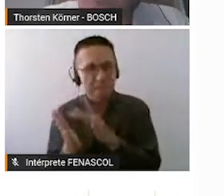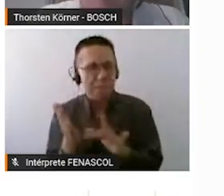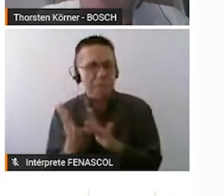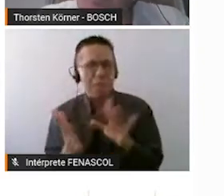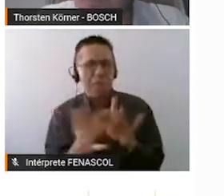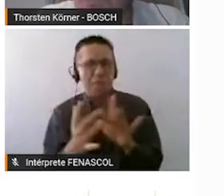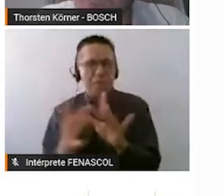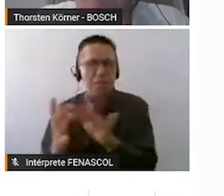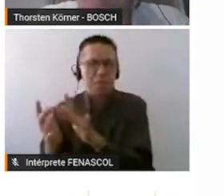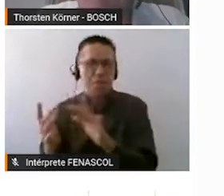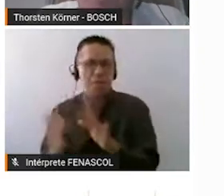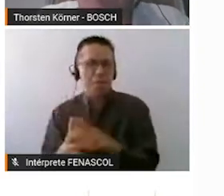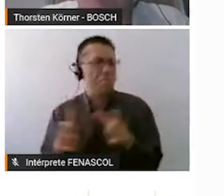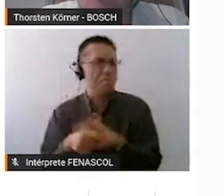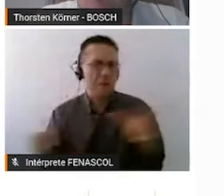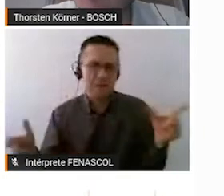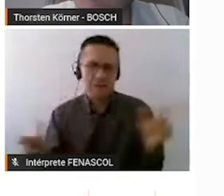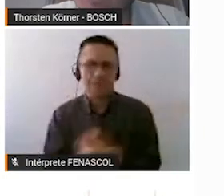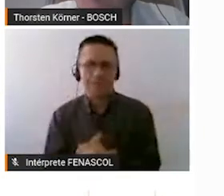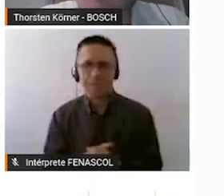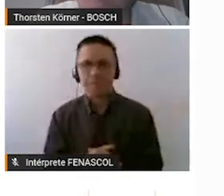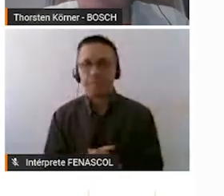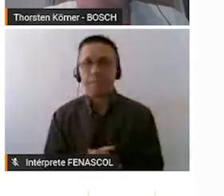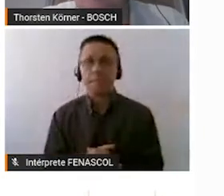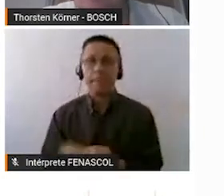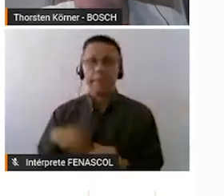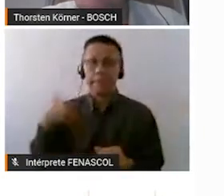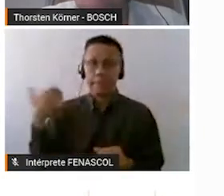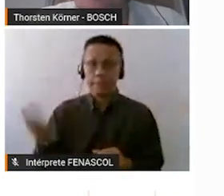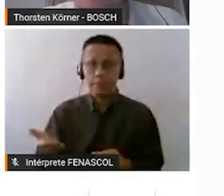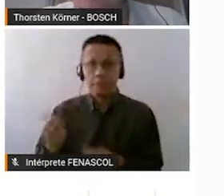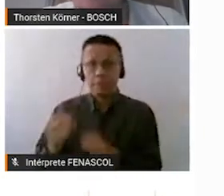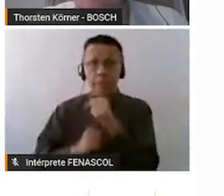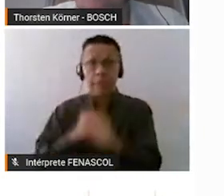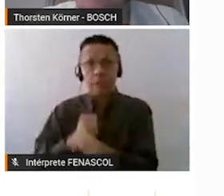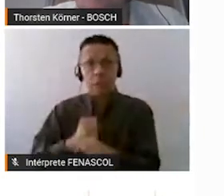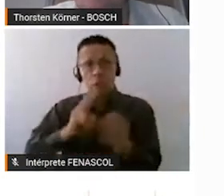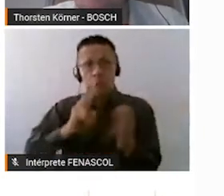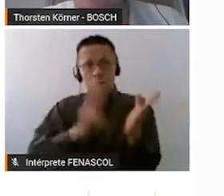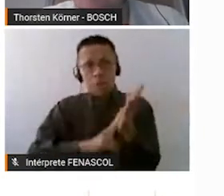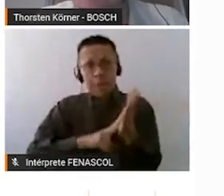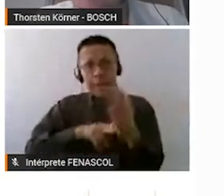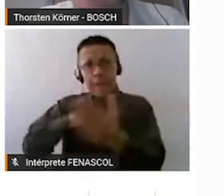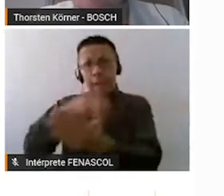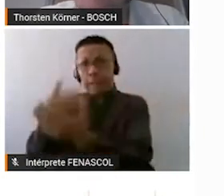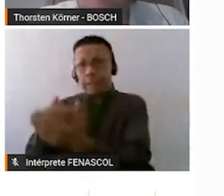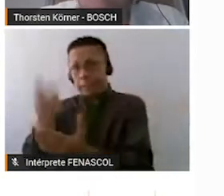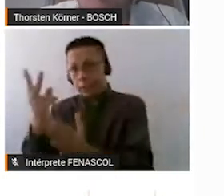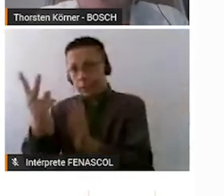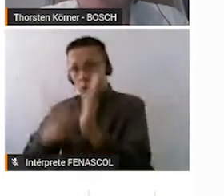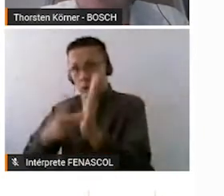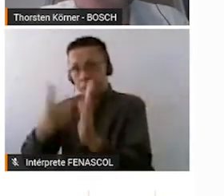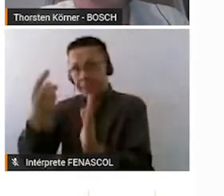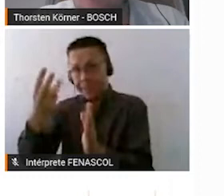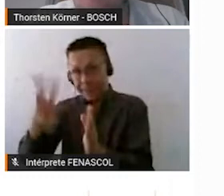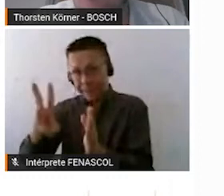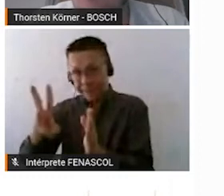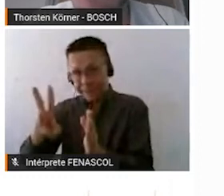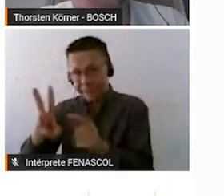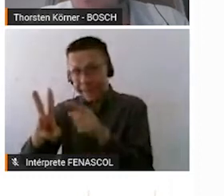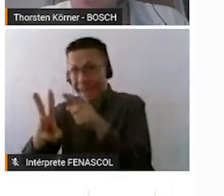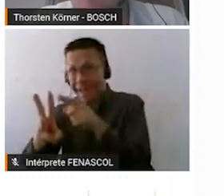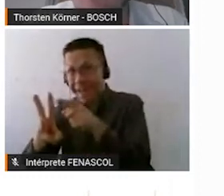conectados. Finalmente, entre el año 2000 y el año 2013, donde inicia oficialmente el